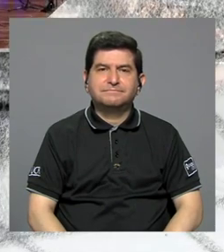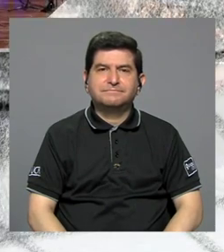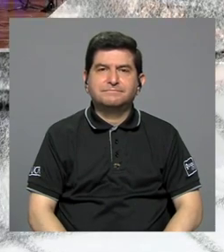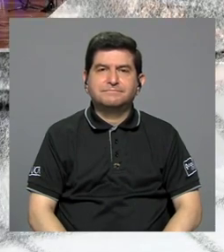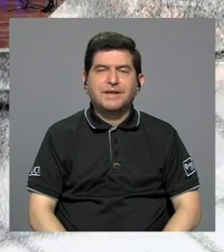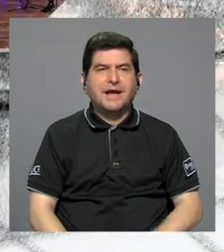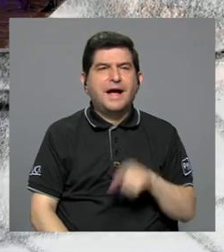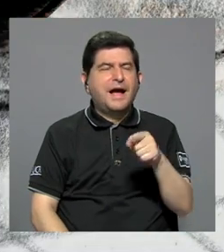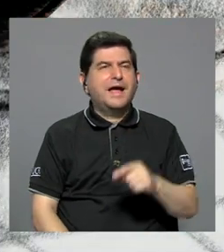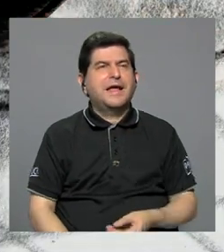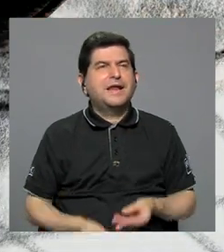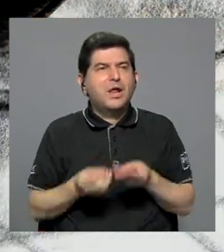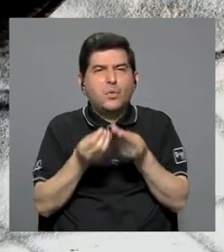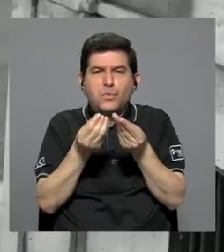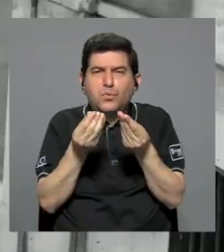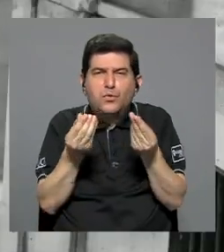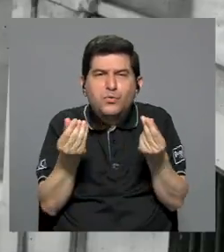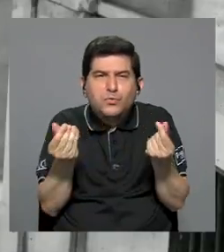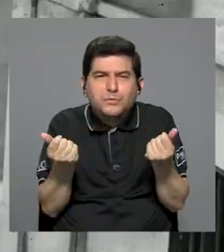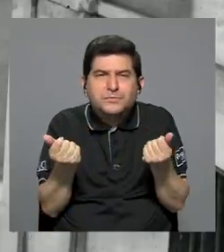le provoca a él